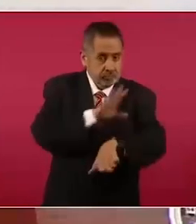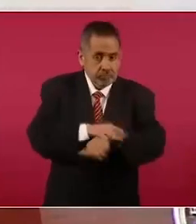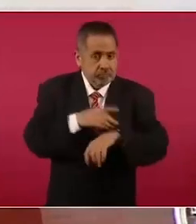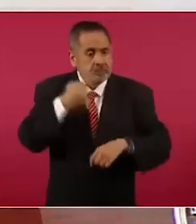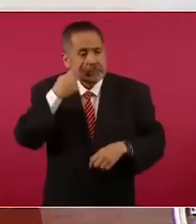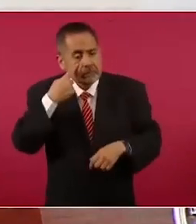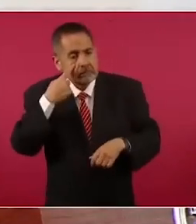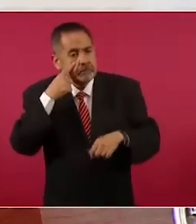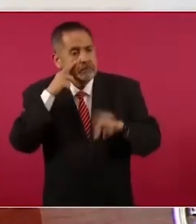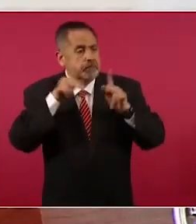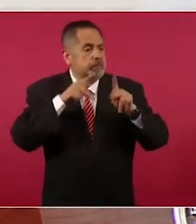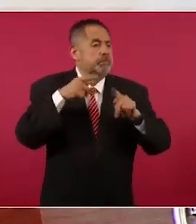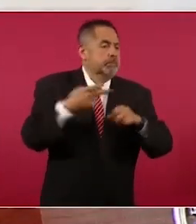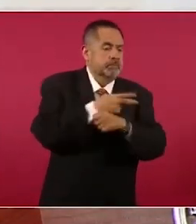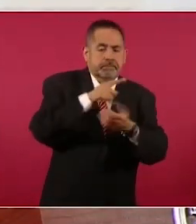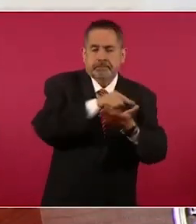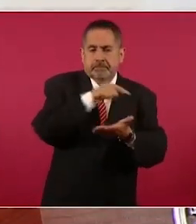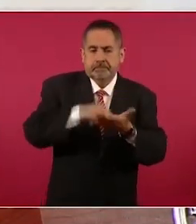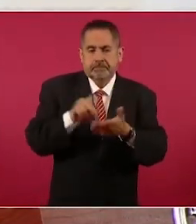en Peñasco